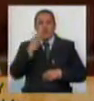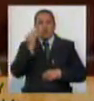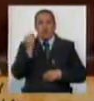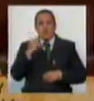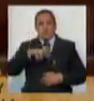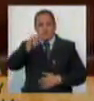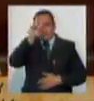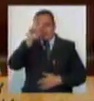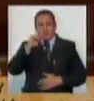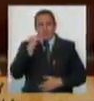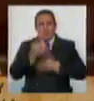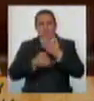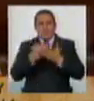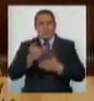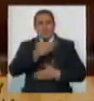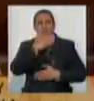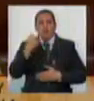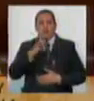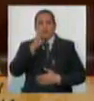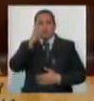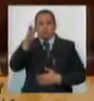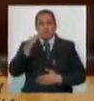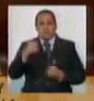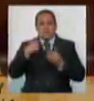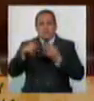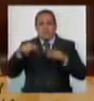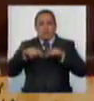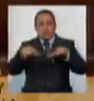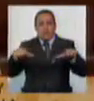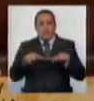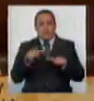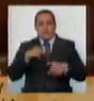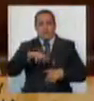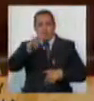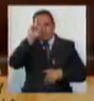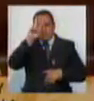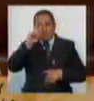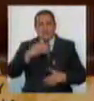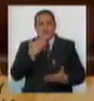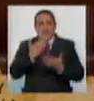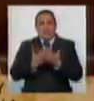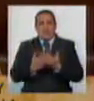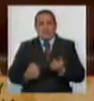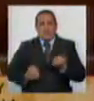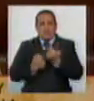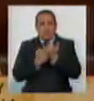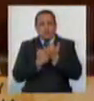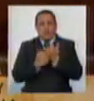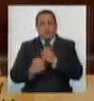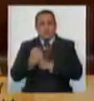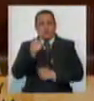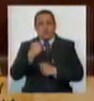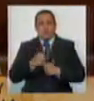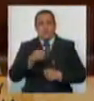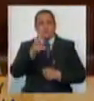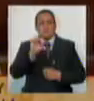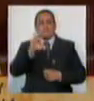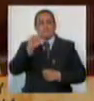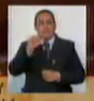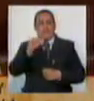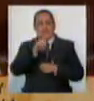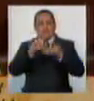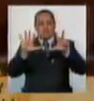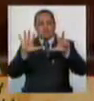peruanos los que se forjan su futuro en las mejores instituciones del país, gracias al esfuerzo y a Beca 18.